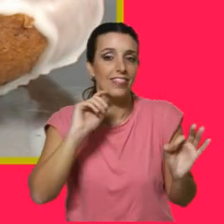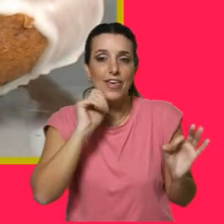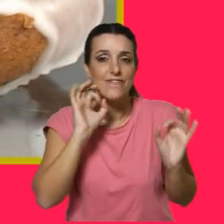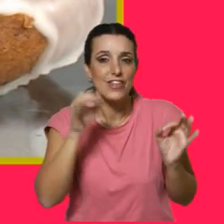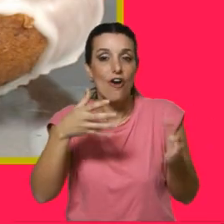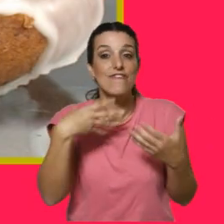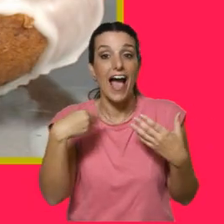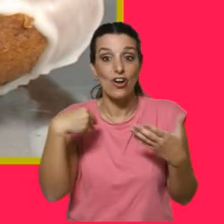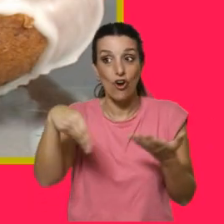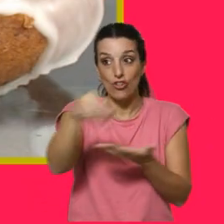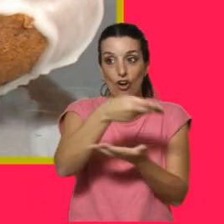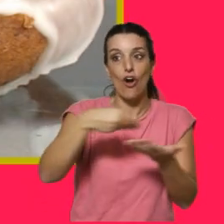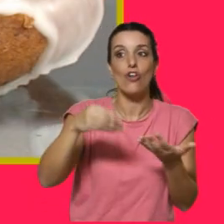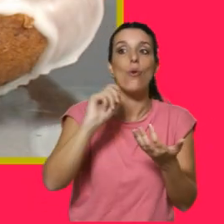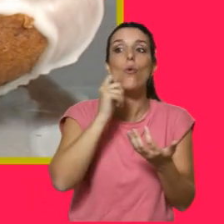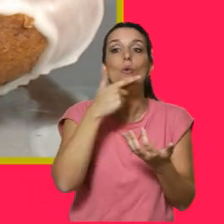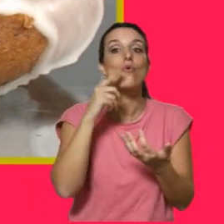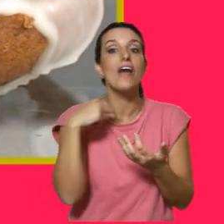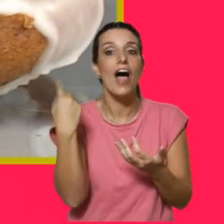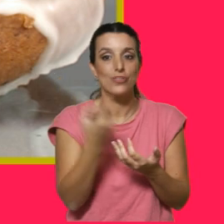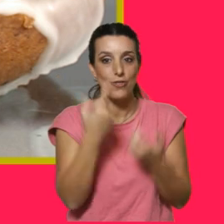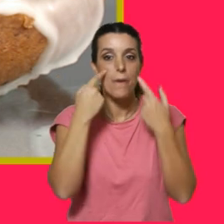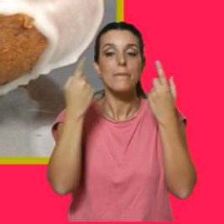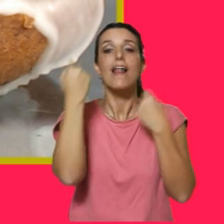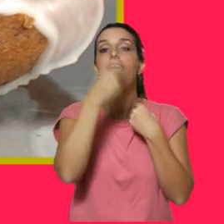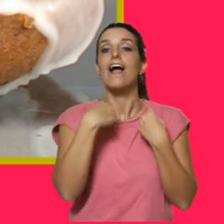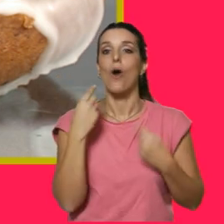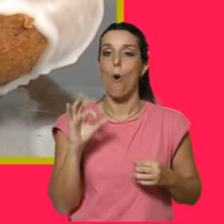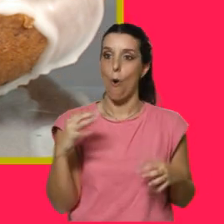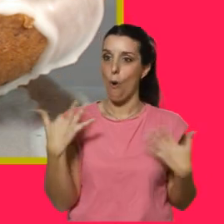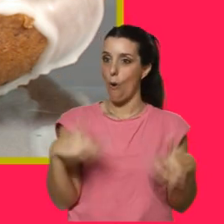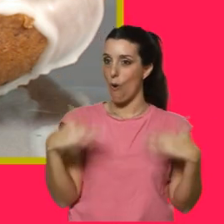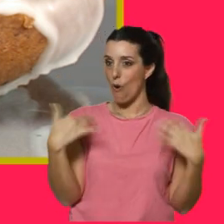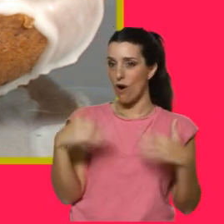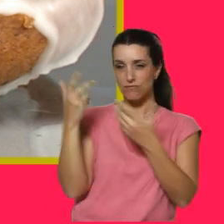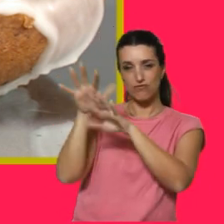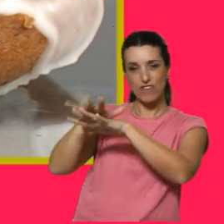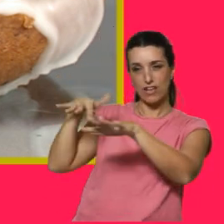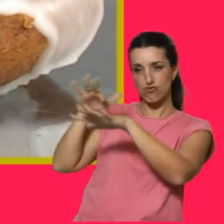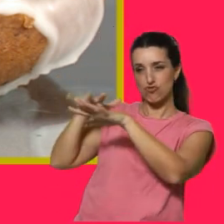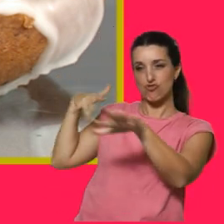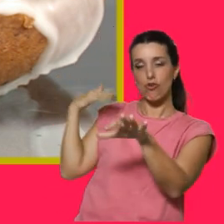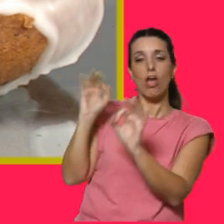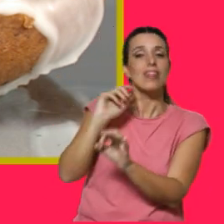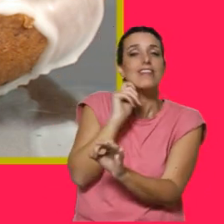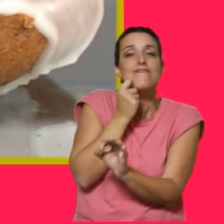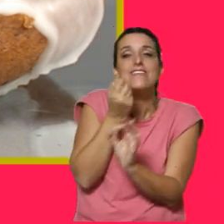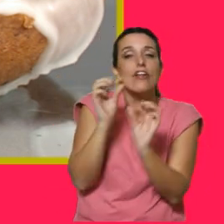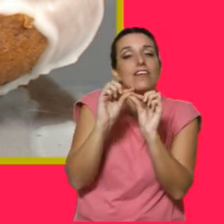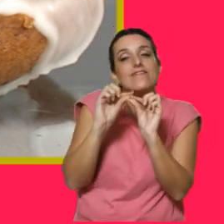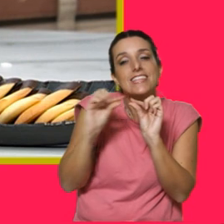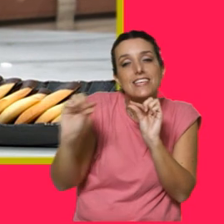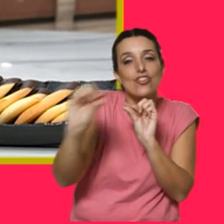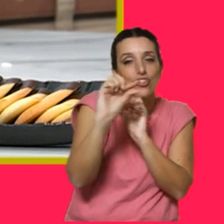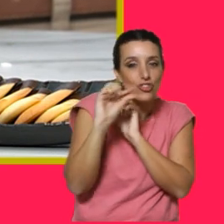típicos que me yo encanta, sé que les gustan glaseado. A todos. Sí. Mira la cara de Seba, yo, oh, qué mira rico. Qué brillo que tiene. Ahí está. Esta vez lo hicimos finito, viste que a veces vamos